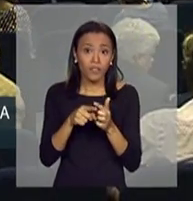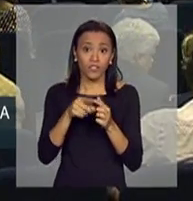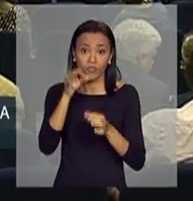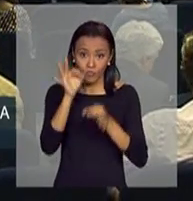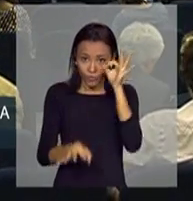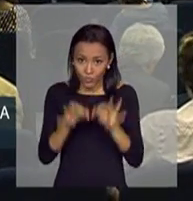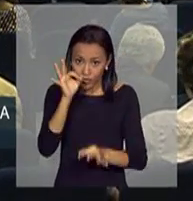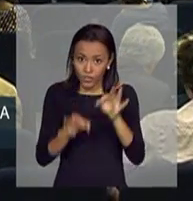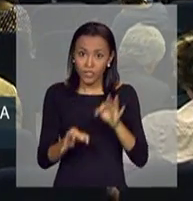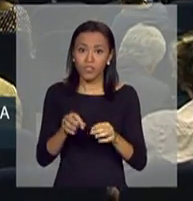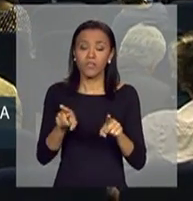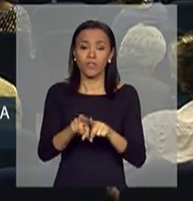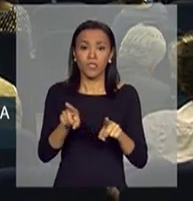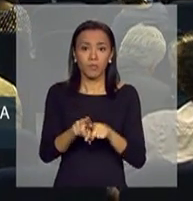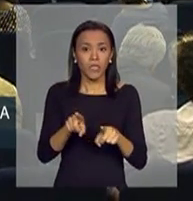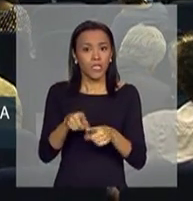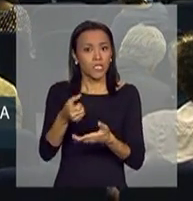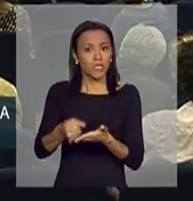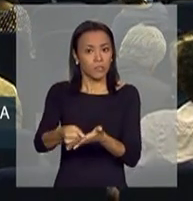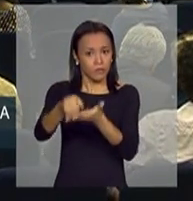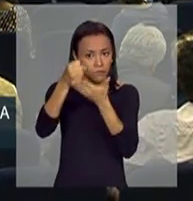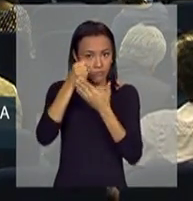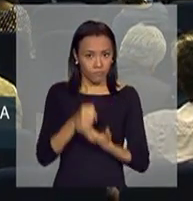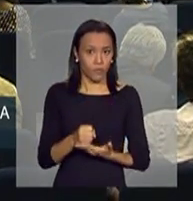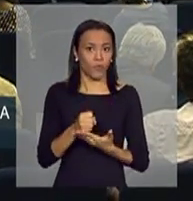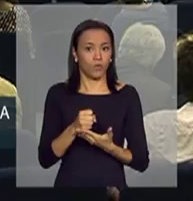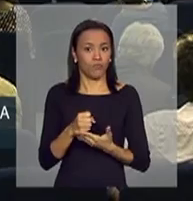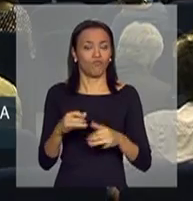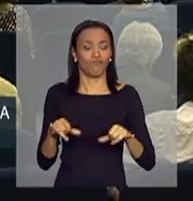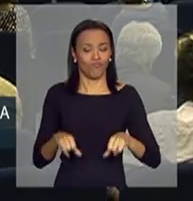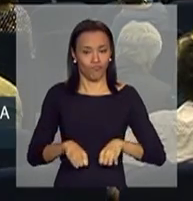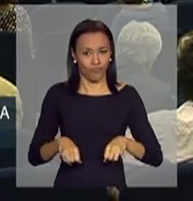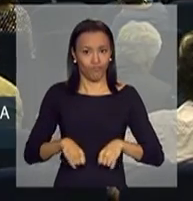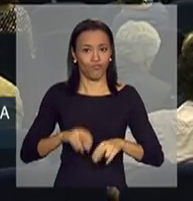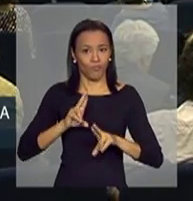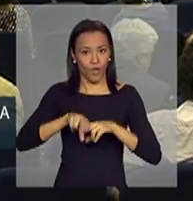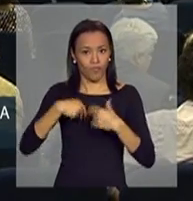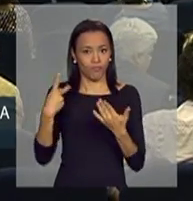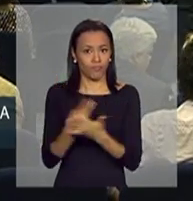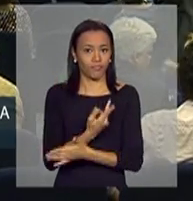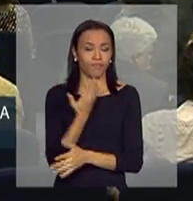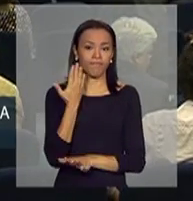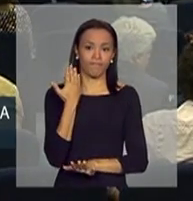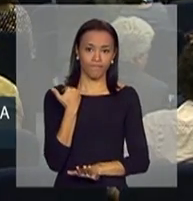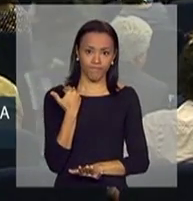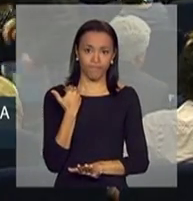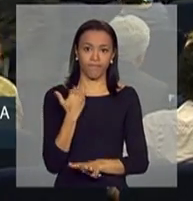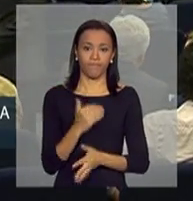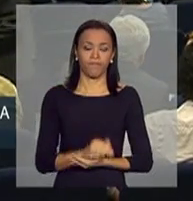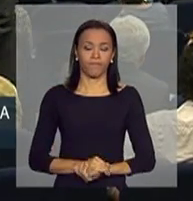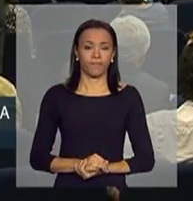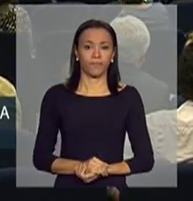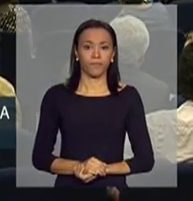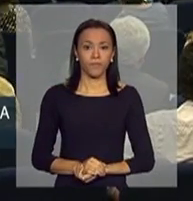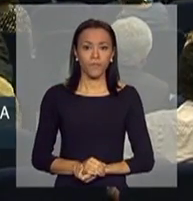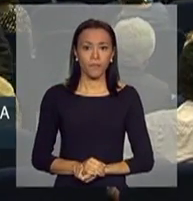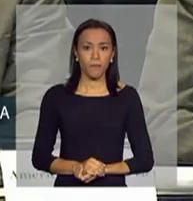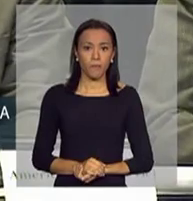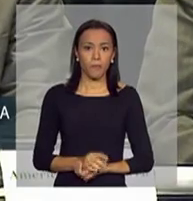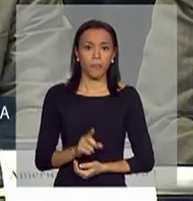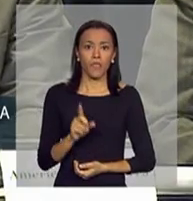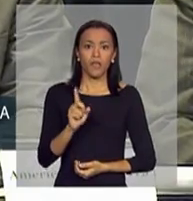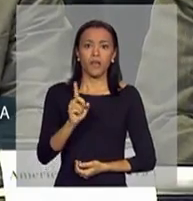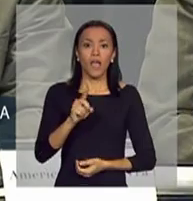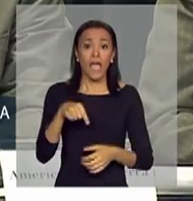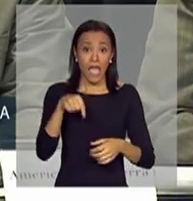reparación. Por lo tanto, en el esquema de la Comisión de la Verdad, es un obstáculo fuerte la existencia de esta ley. No es